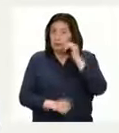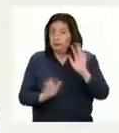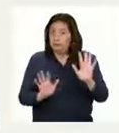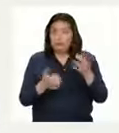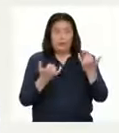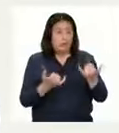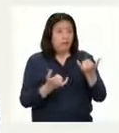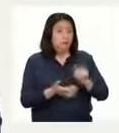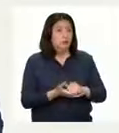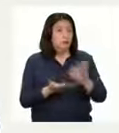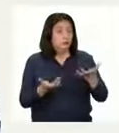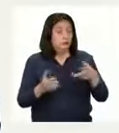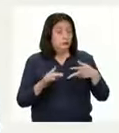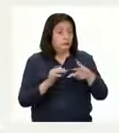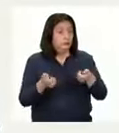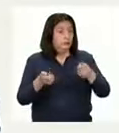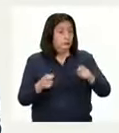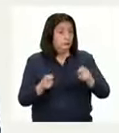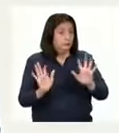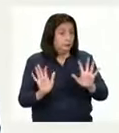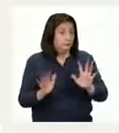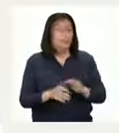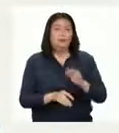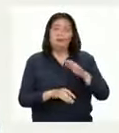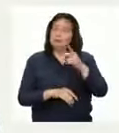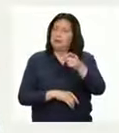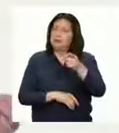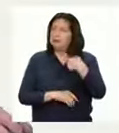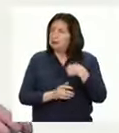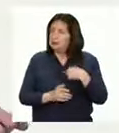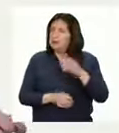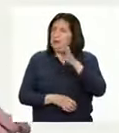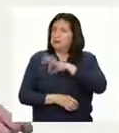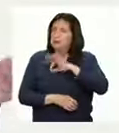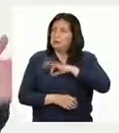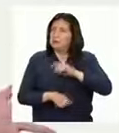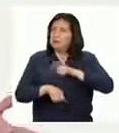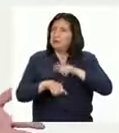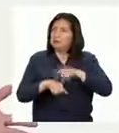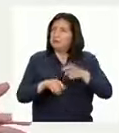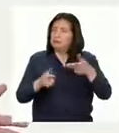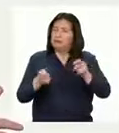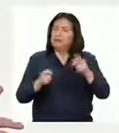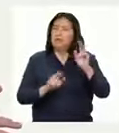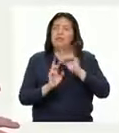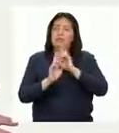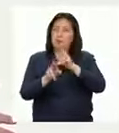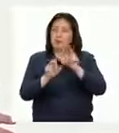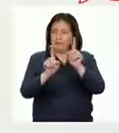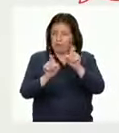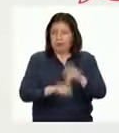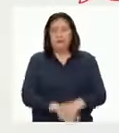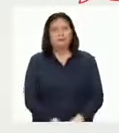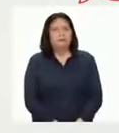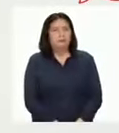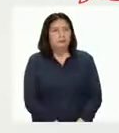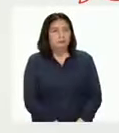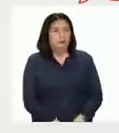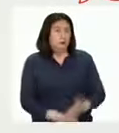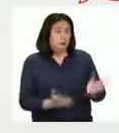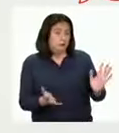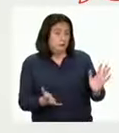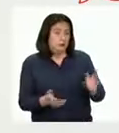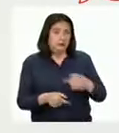chicos, ahora nos vamos a un corte. Pero ¿qué les parece si aprovechan la pausa para responder a esta pregunta? Según